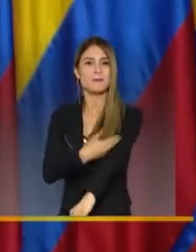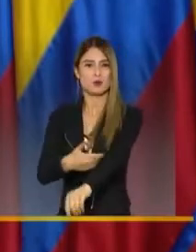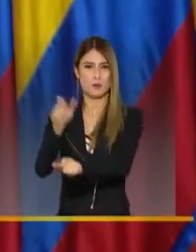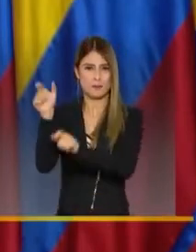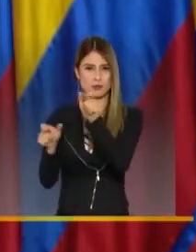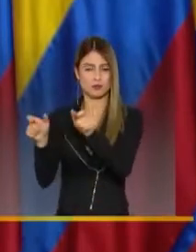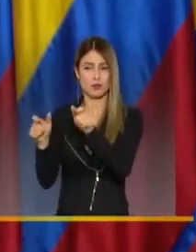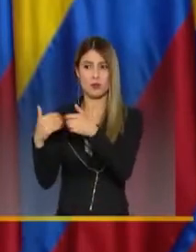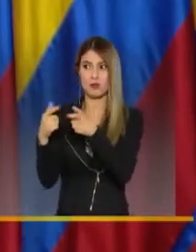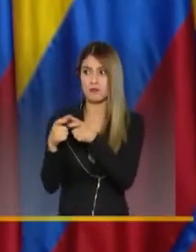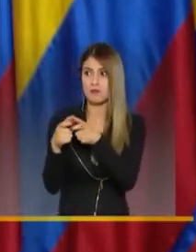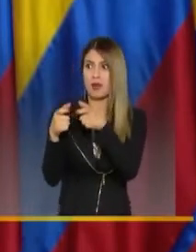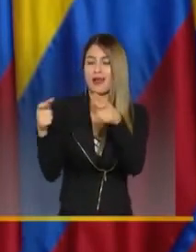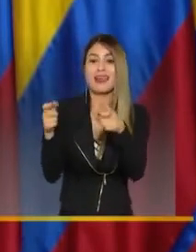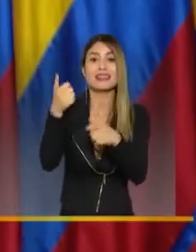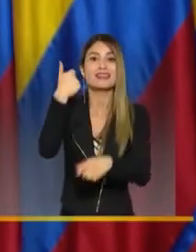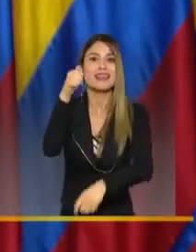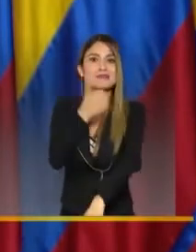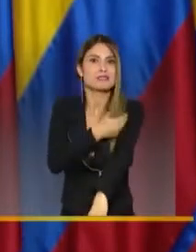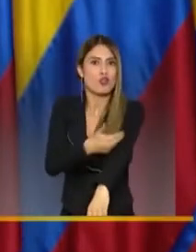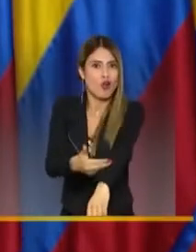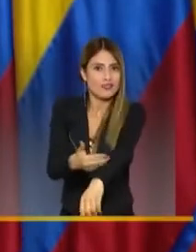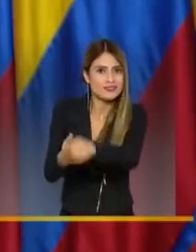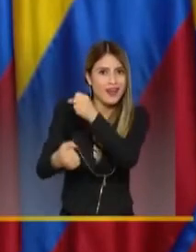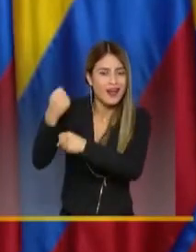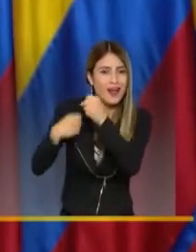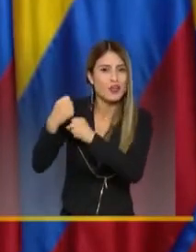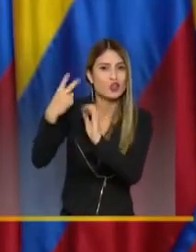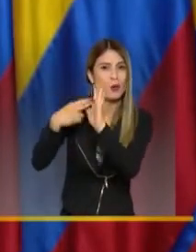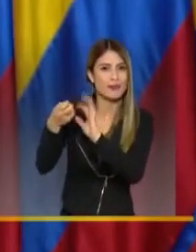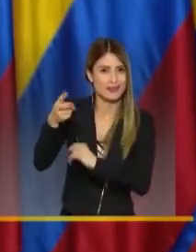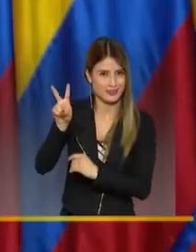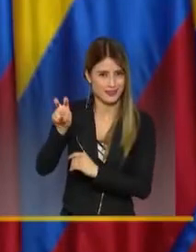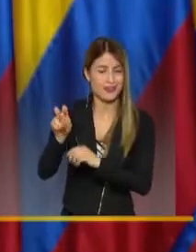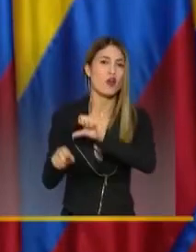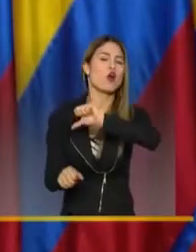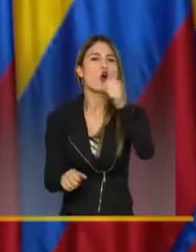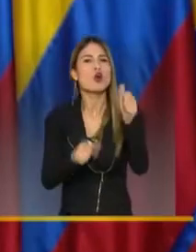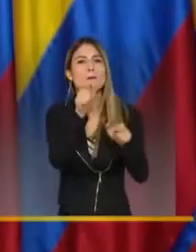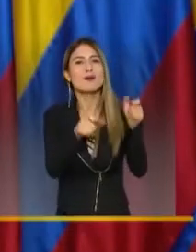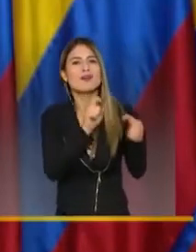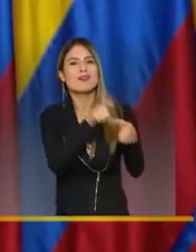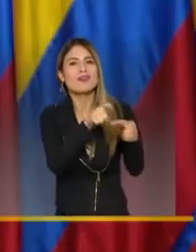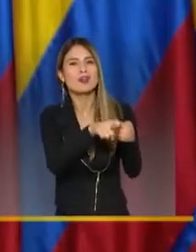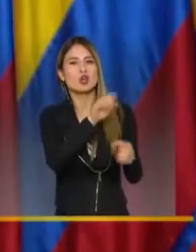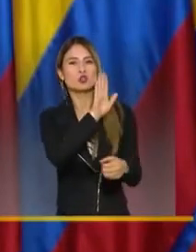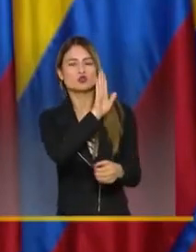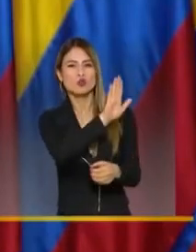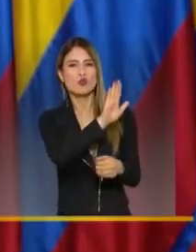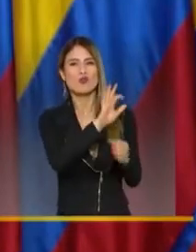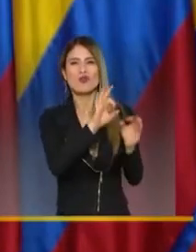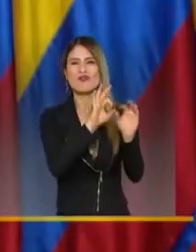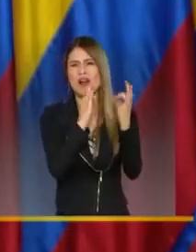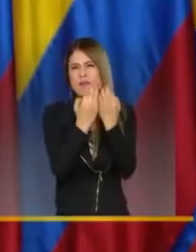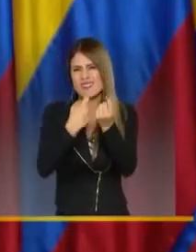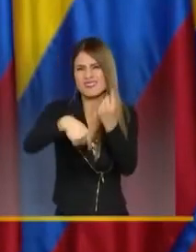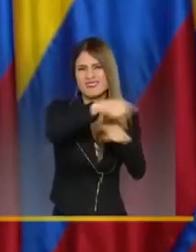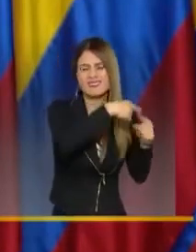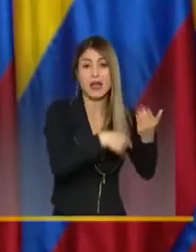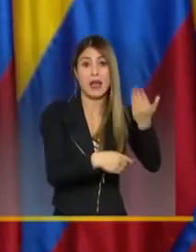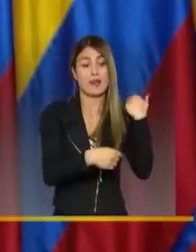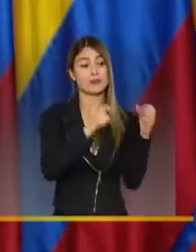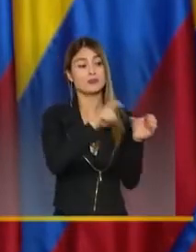10 millones el año pasado. Y los afiliados a las cajas de compensación pasaron de 6 millones a